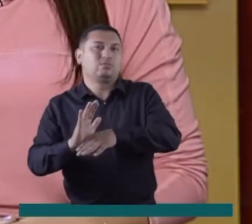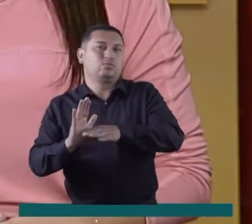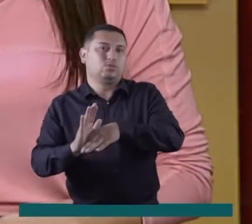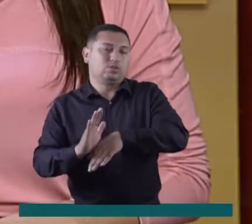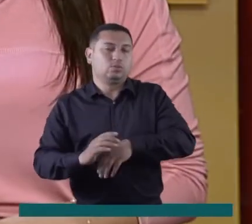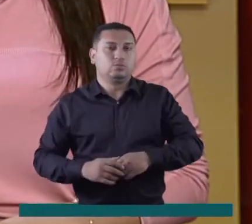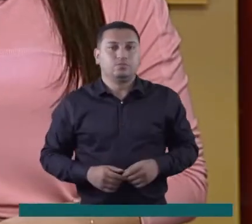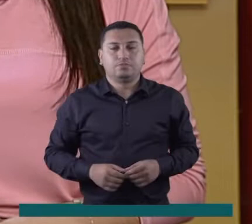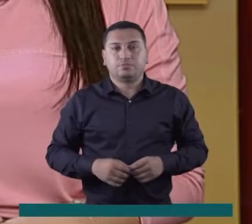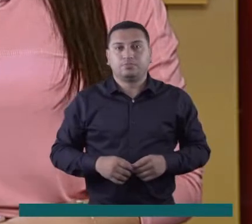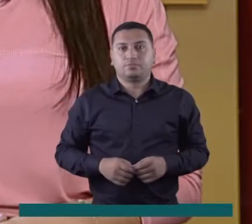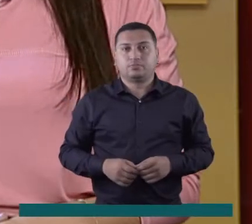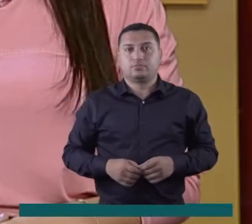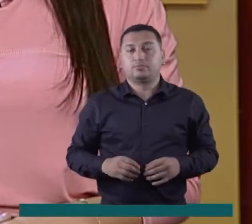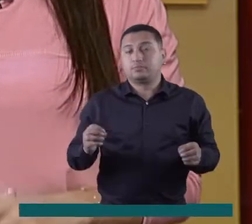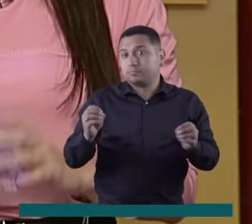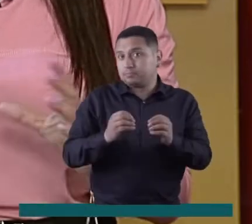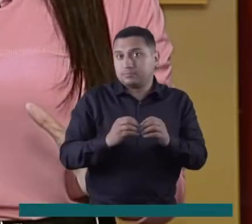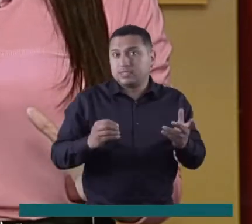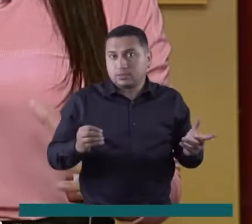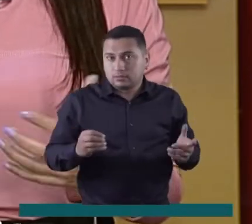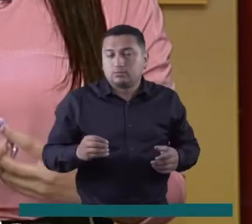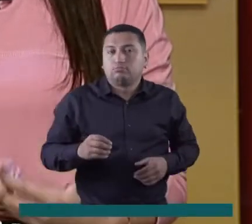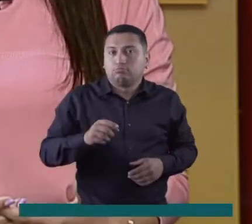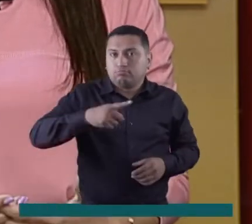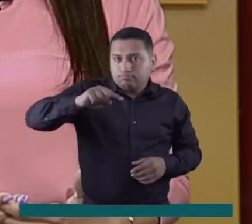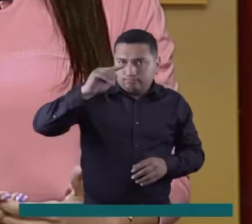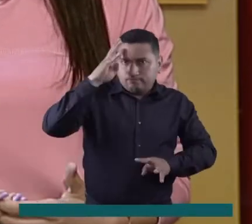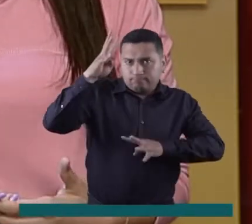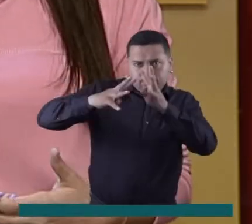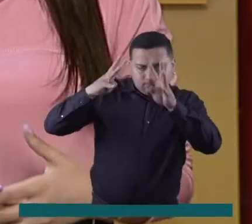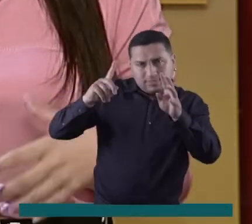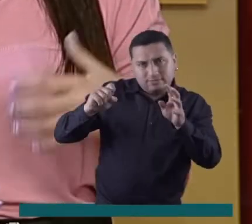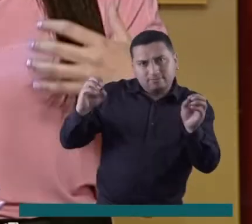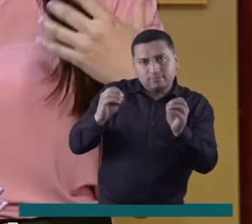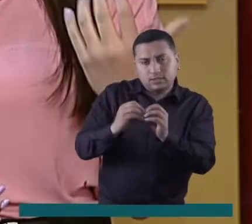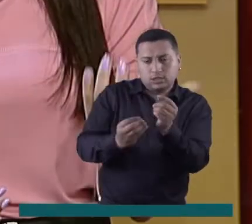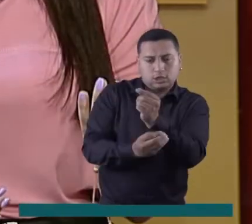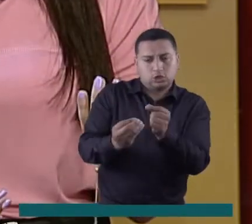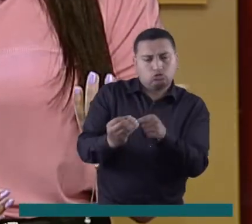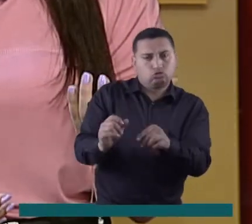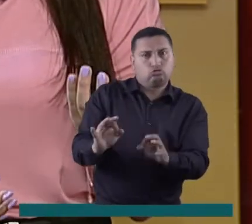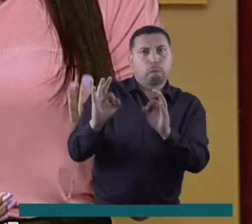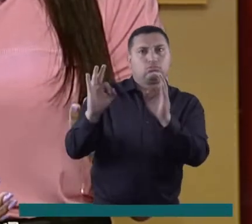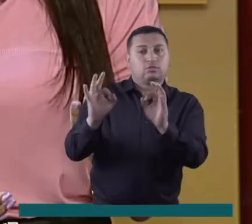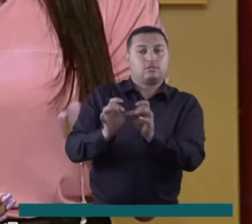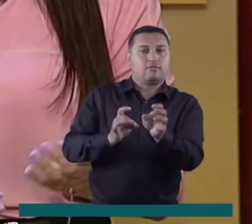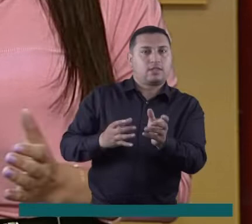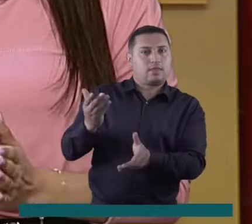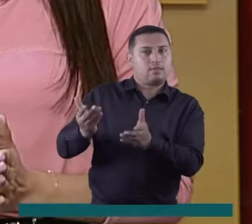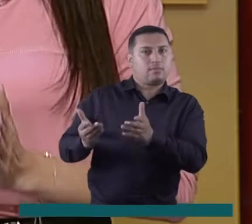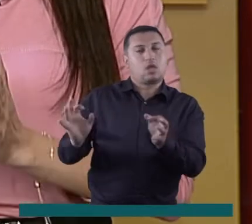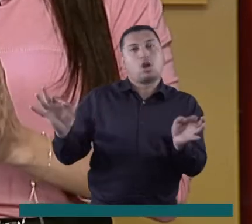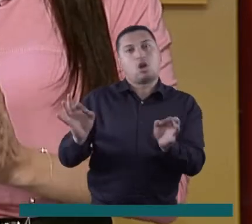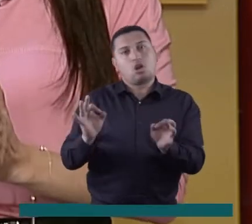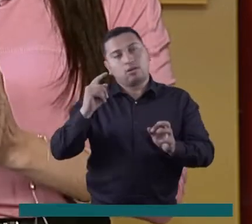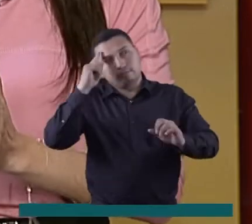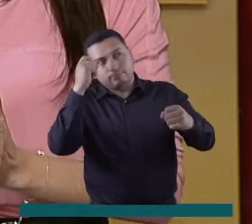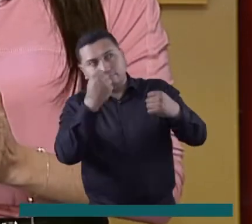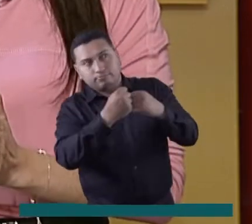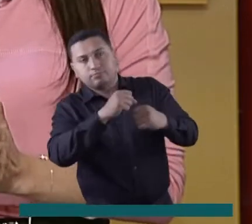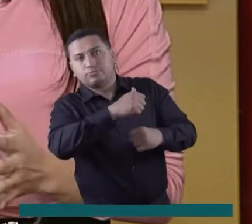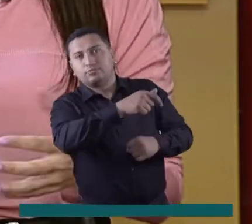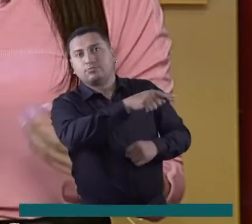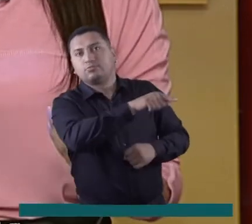emprendimiento. Cabe resaltar que se vale utilizar al máximo la creatividad, desde diseños exclusivos según sea la fecha, hasta